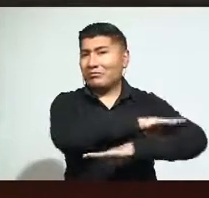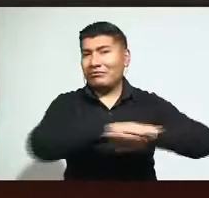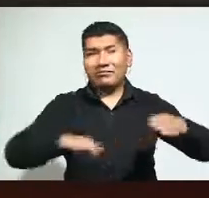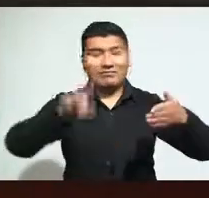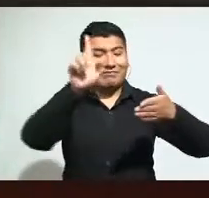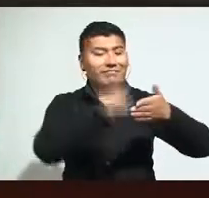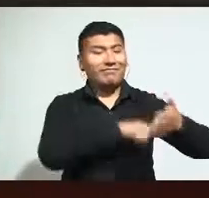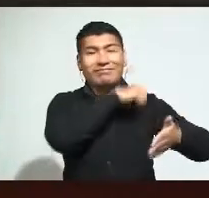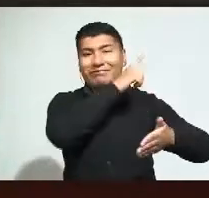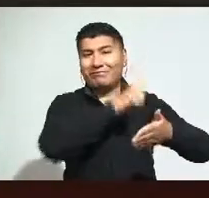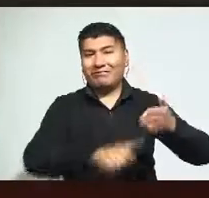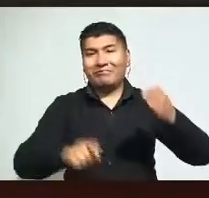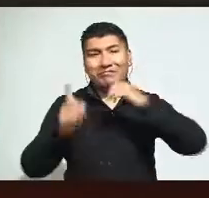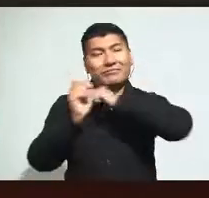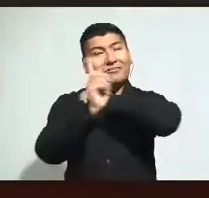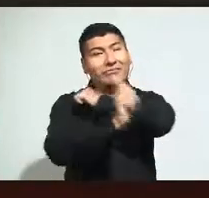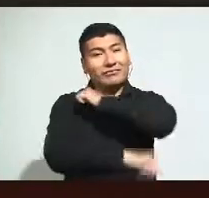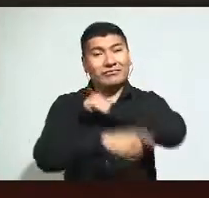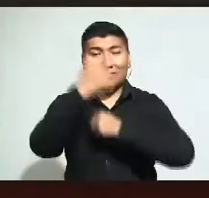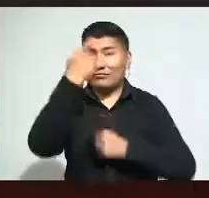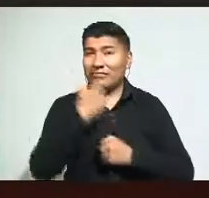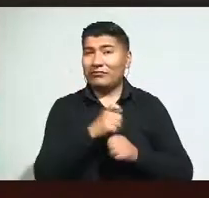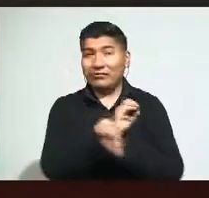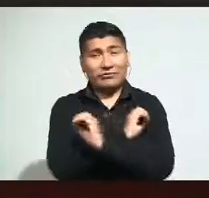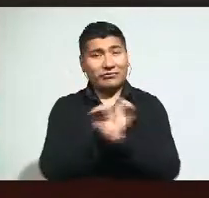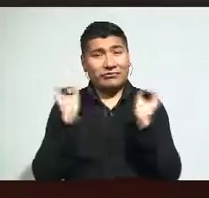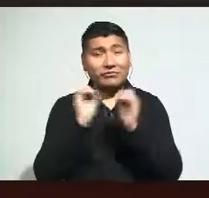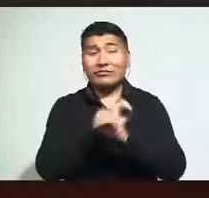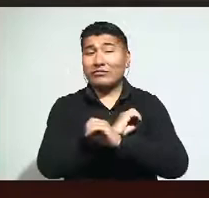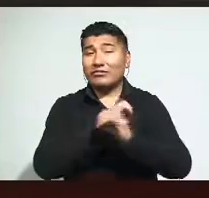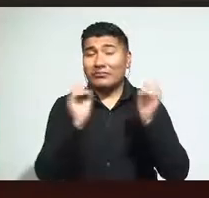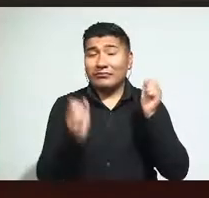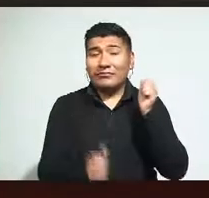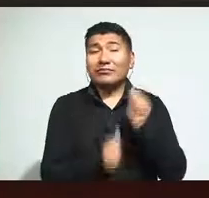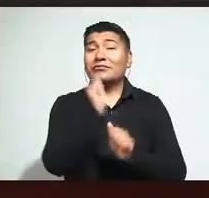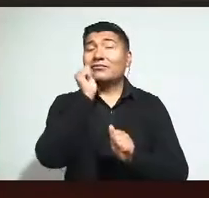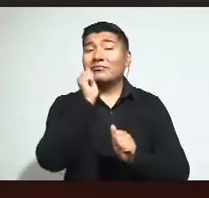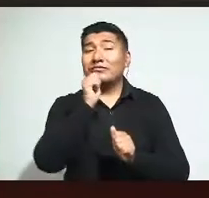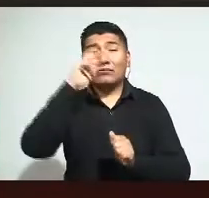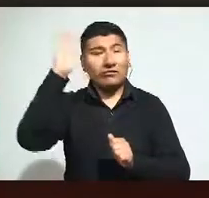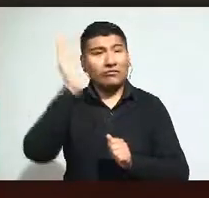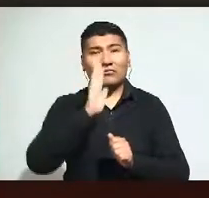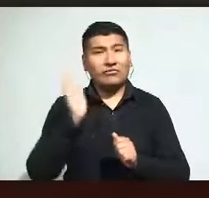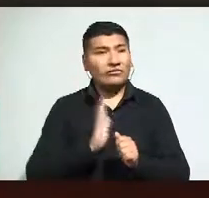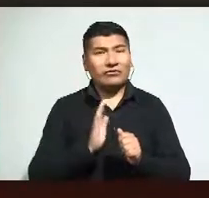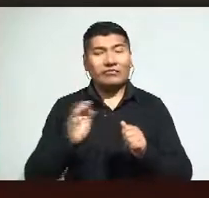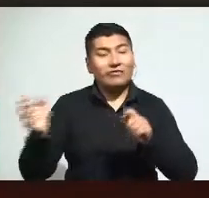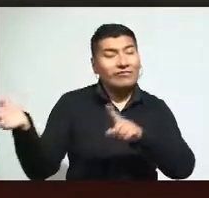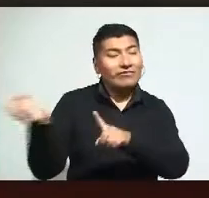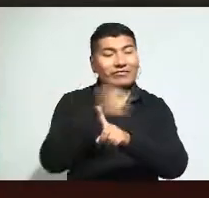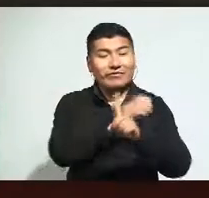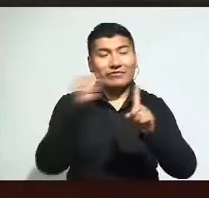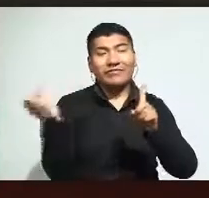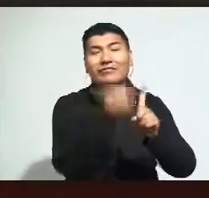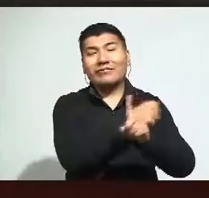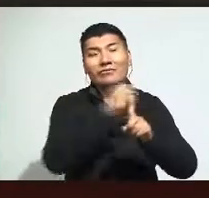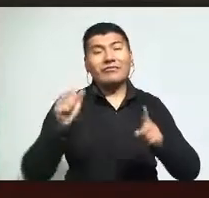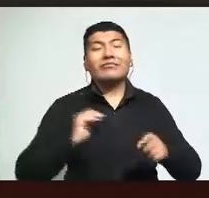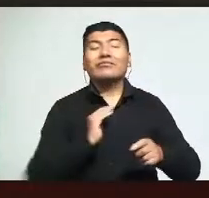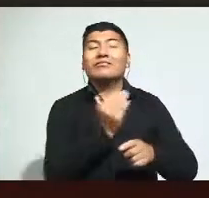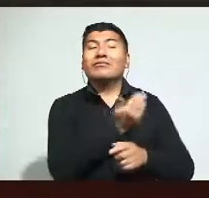ni siquiera ha conquistado nunca violento nuestra